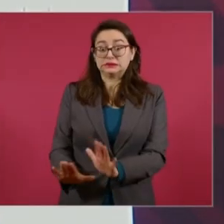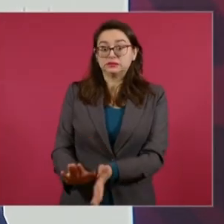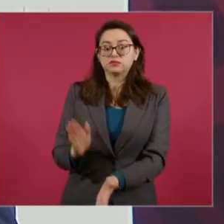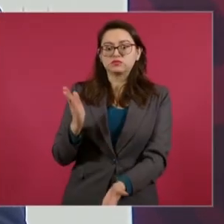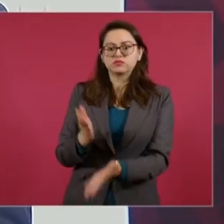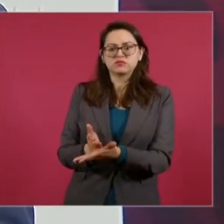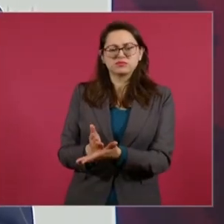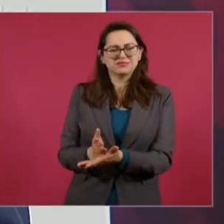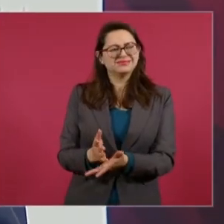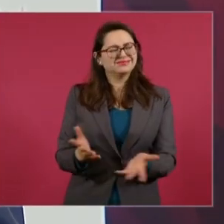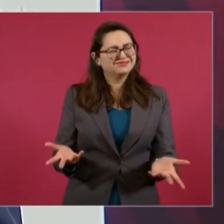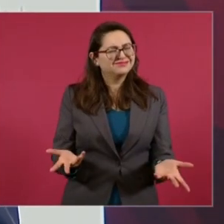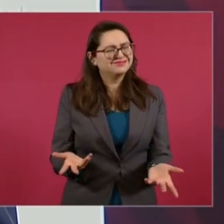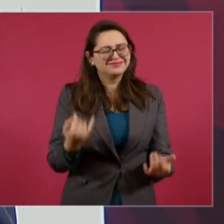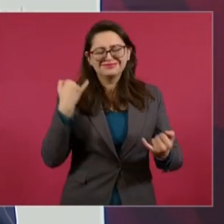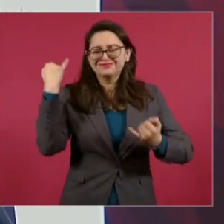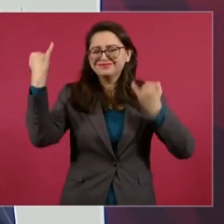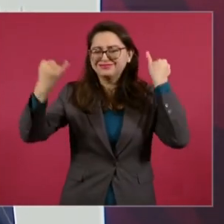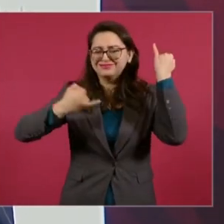¿Dónde están las pruebas?